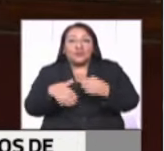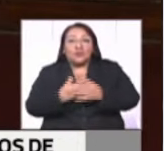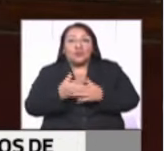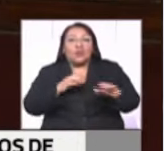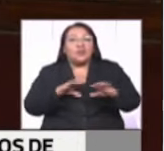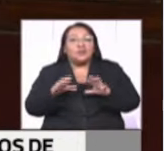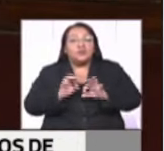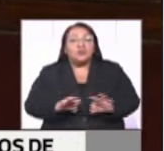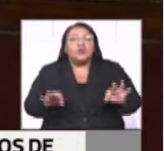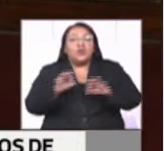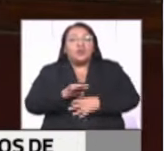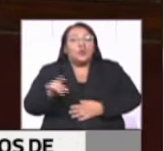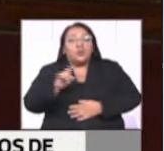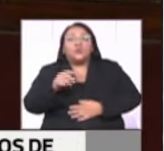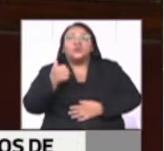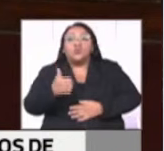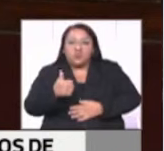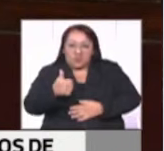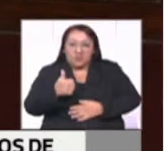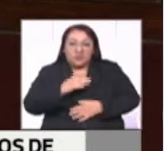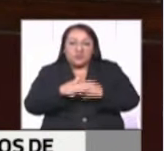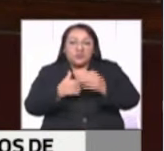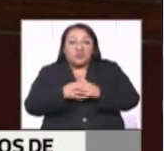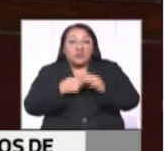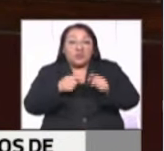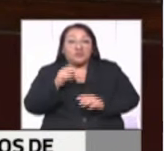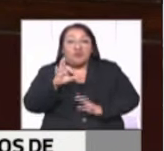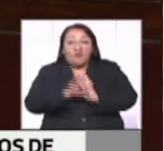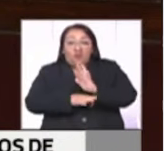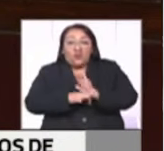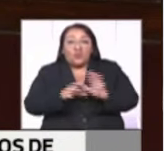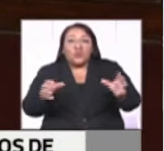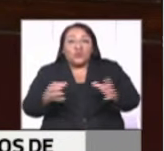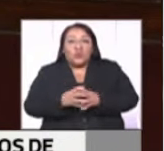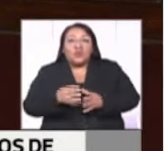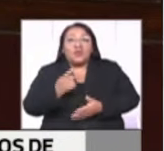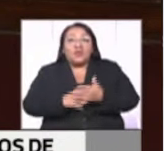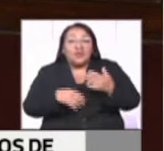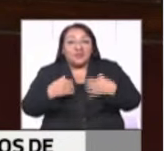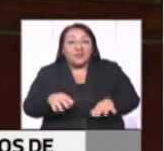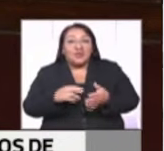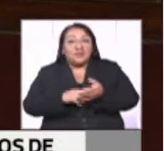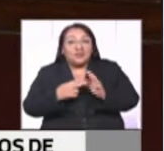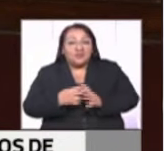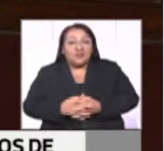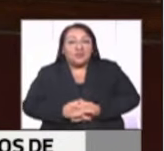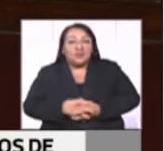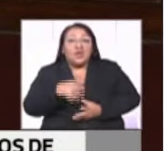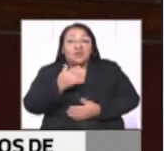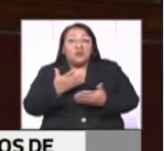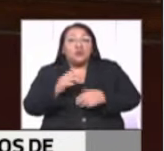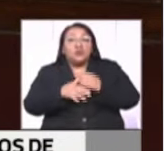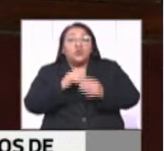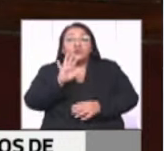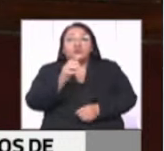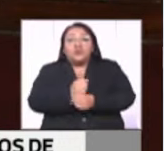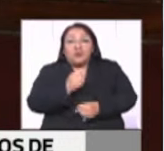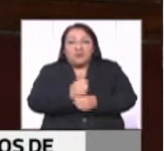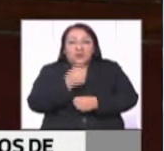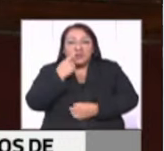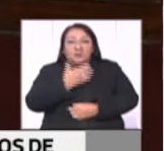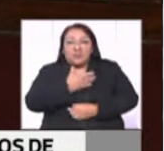hacer uso adecuado de estos fondos que son producto de su trabajo,